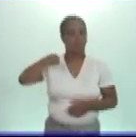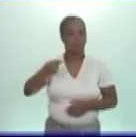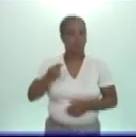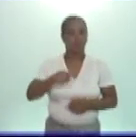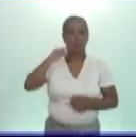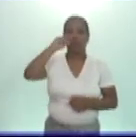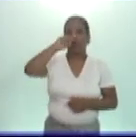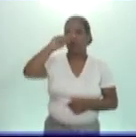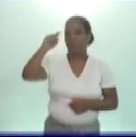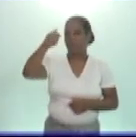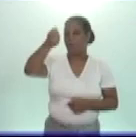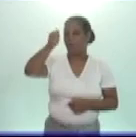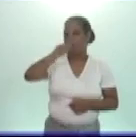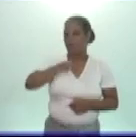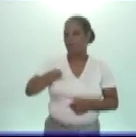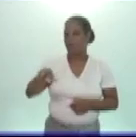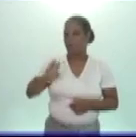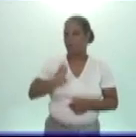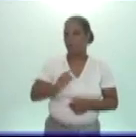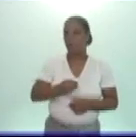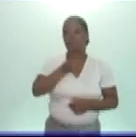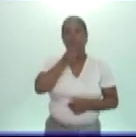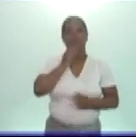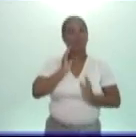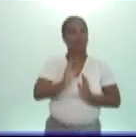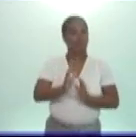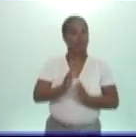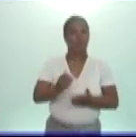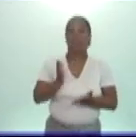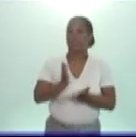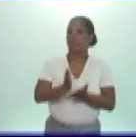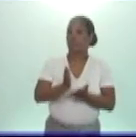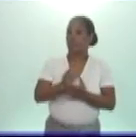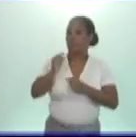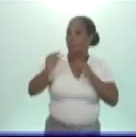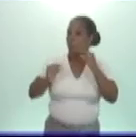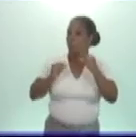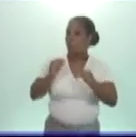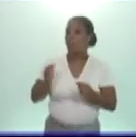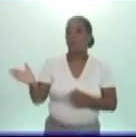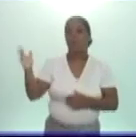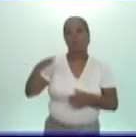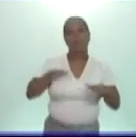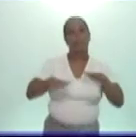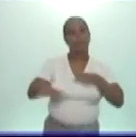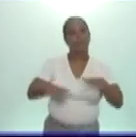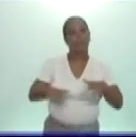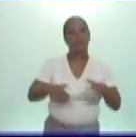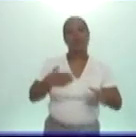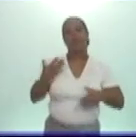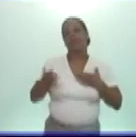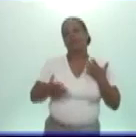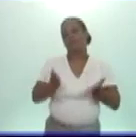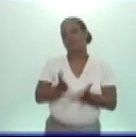que si pueden ir estudiándolo un poco también para venir preparados a la actividad.